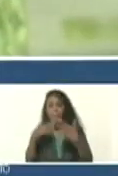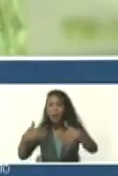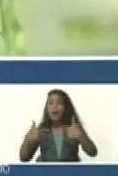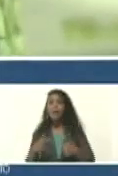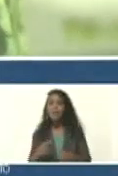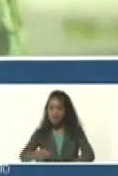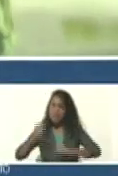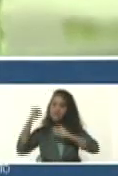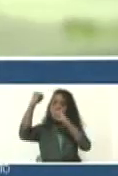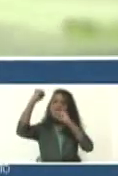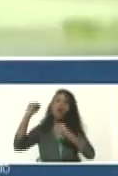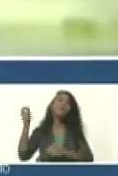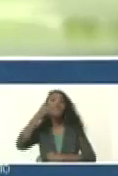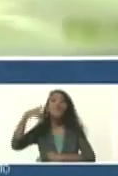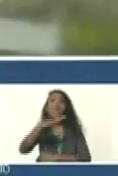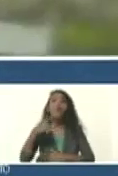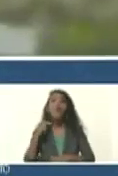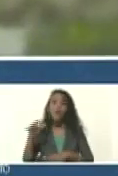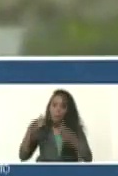pueblo de Panamá!